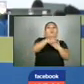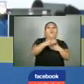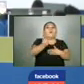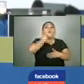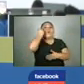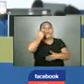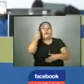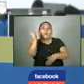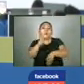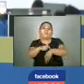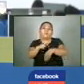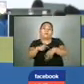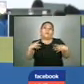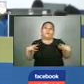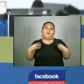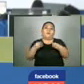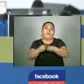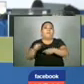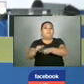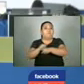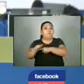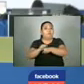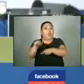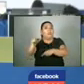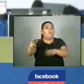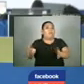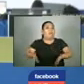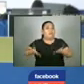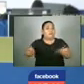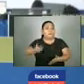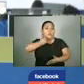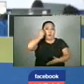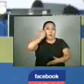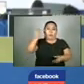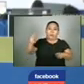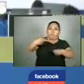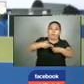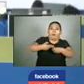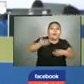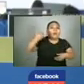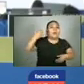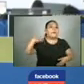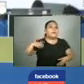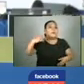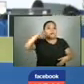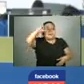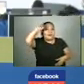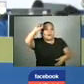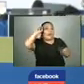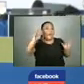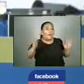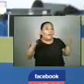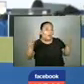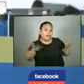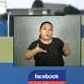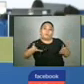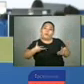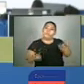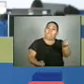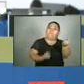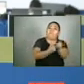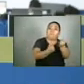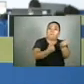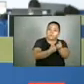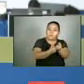pasantes en Nestlé, que le permite y facilita a los jóvenes a tener sus primeras prácticas laborales, donde nosotros los acompañamos